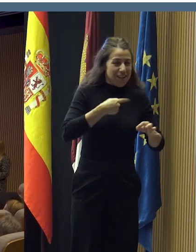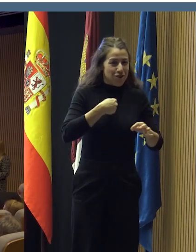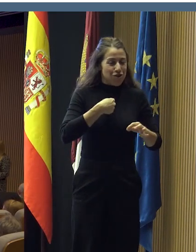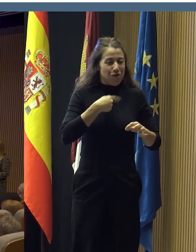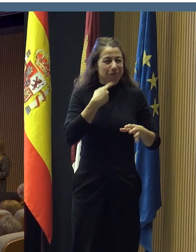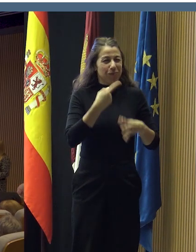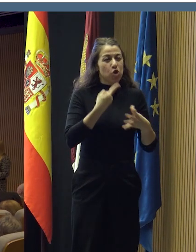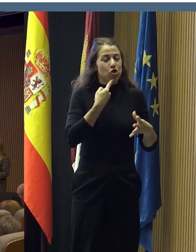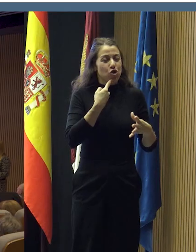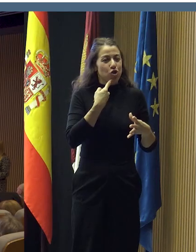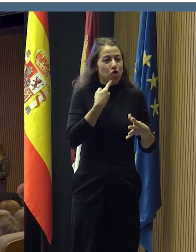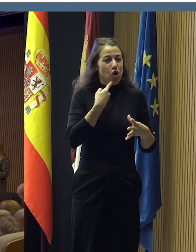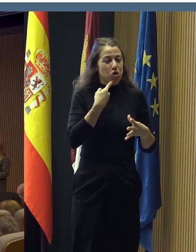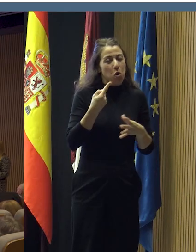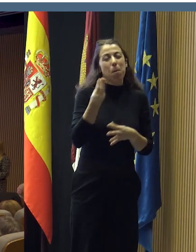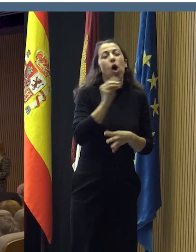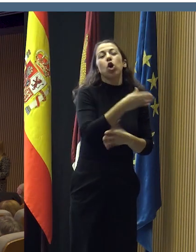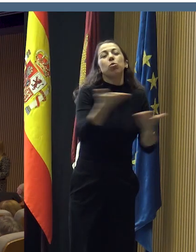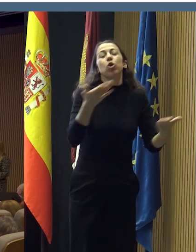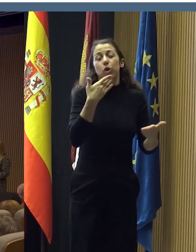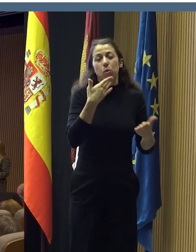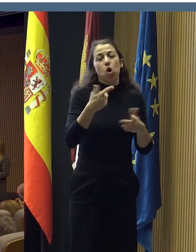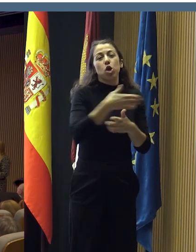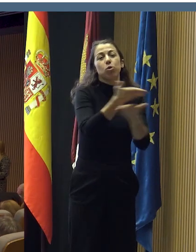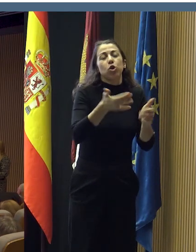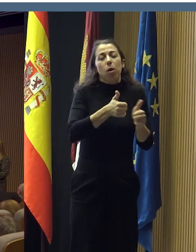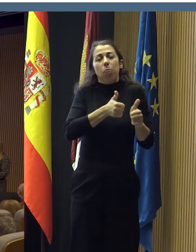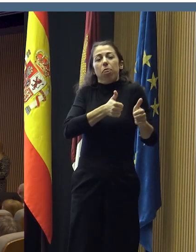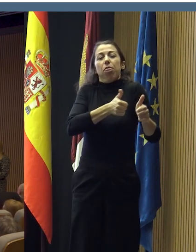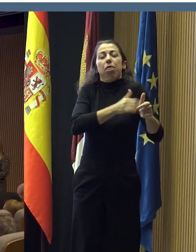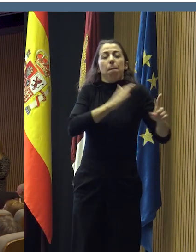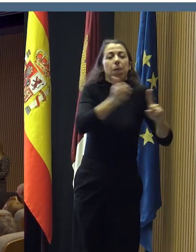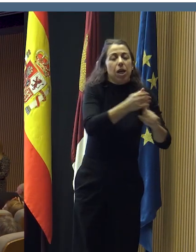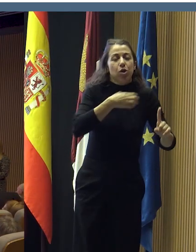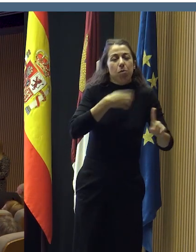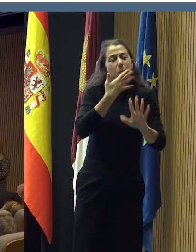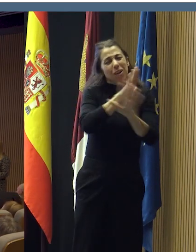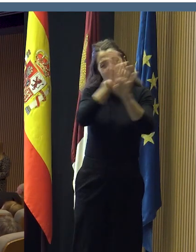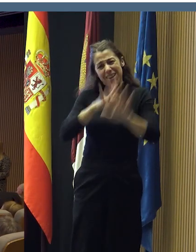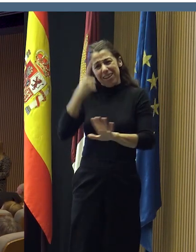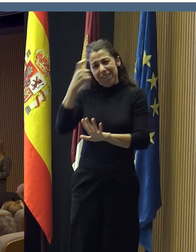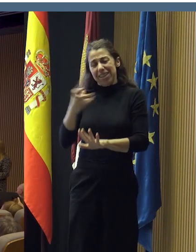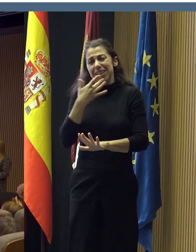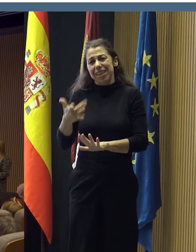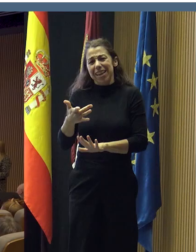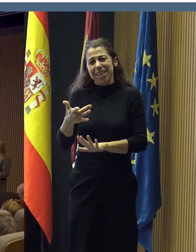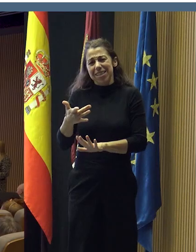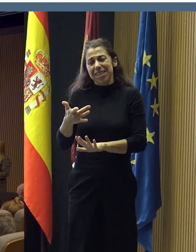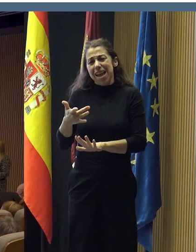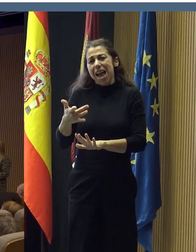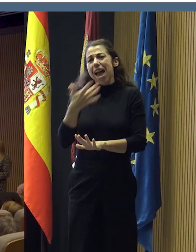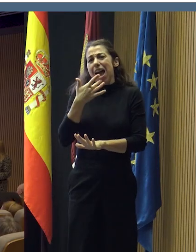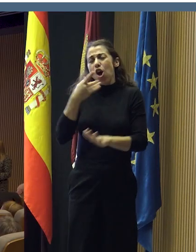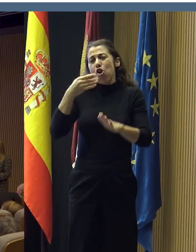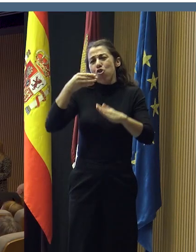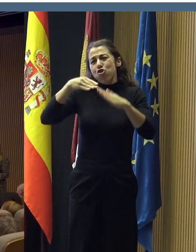o sea, soy más genial que vosotros y vais un poco por detrás. Pero ¿crees que al final sí que se podrá cronificar la mayor